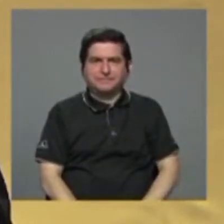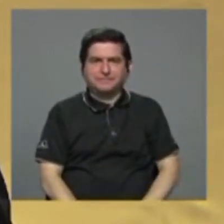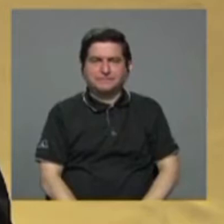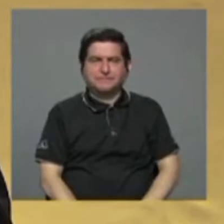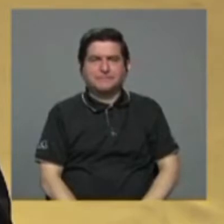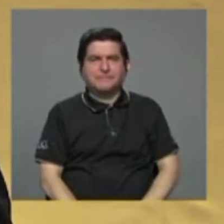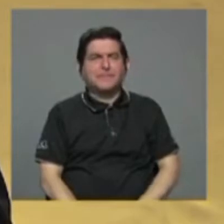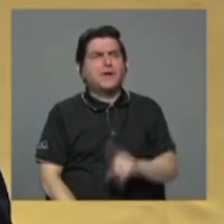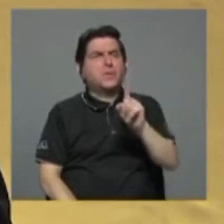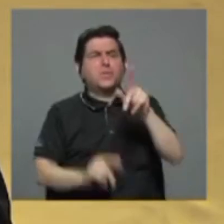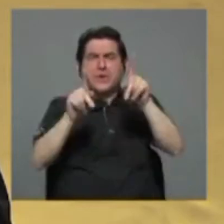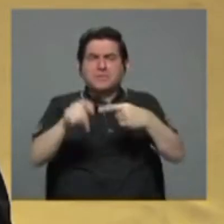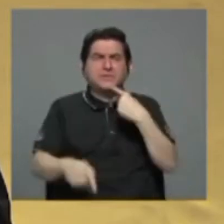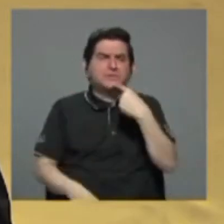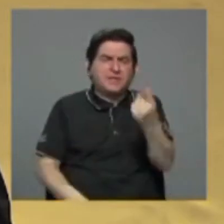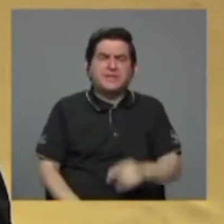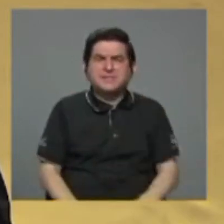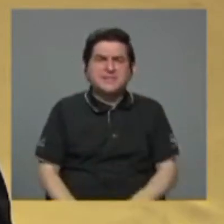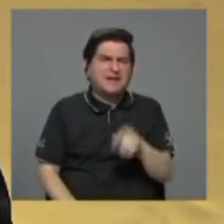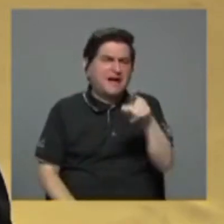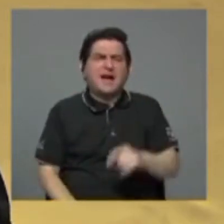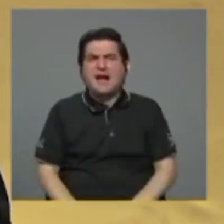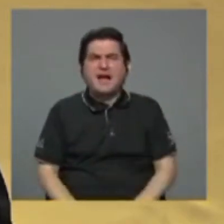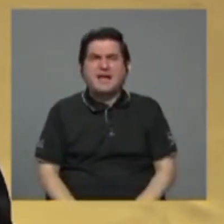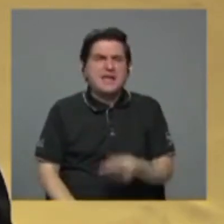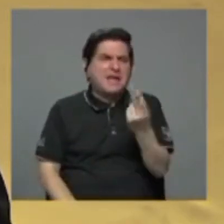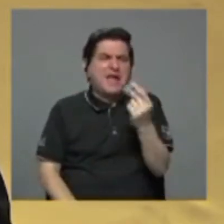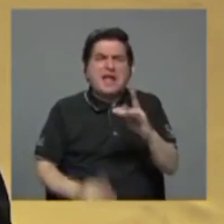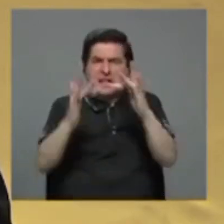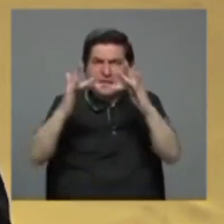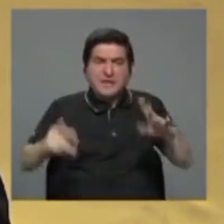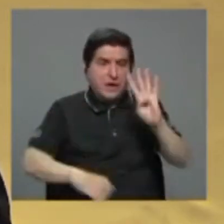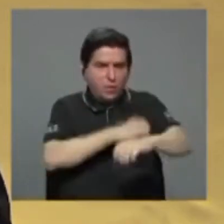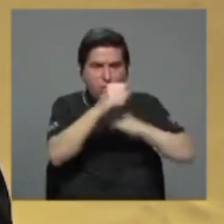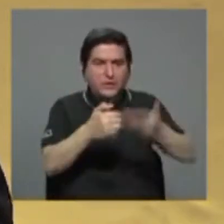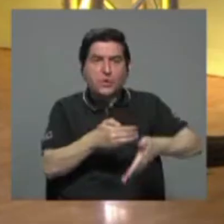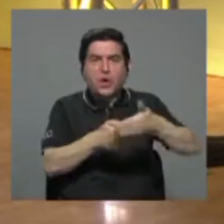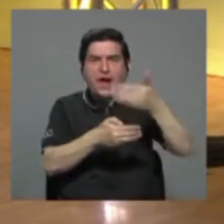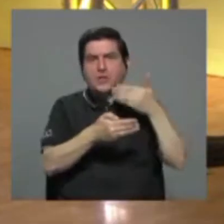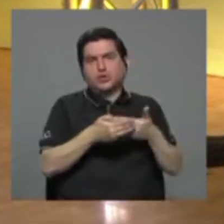alguien hasta dijo que dejaron las arcas vacías 4 años antes.